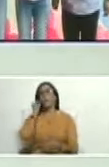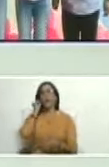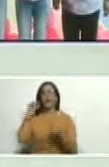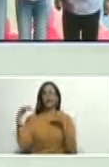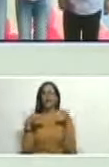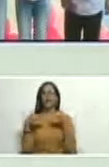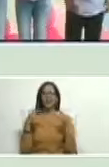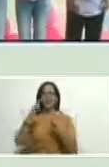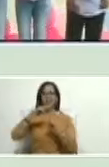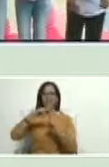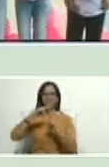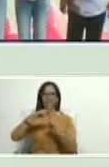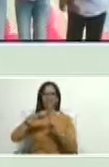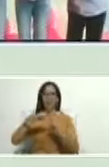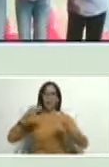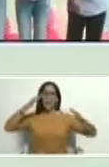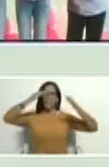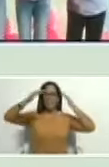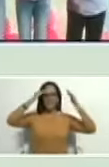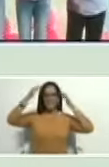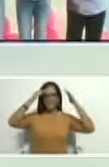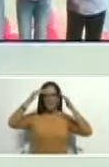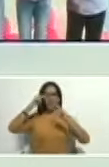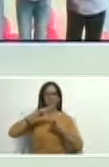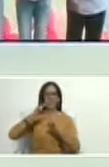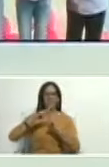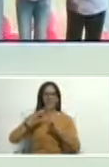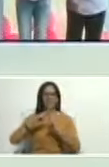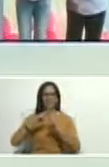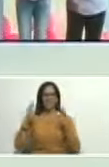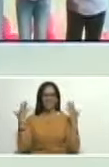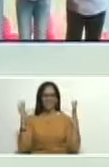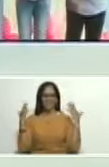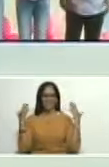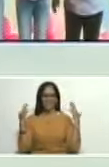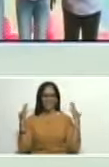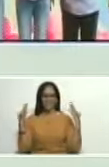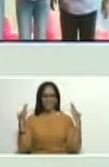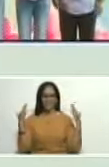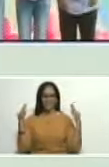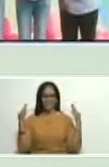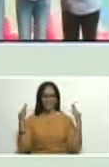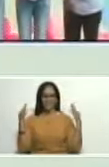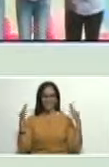del Táchira. ¡Mi saludo al Táchira desde Oriente!